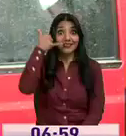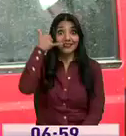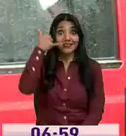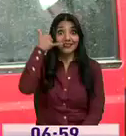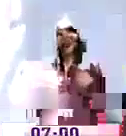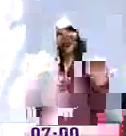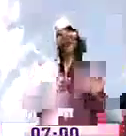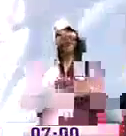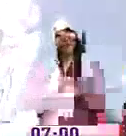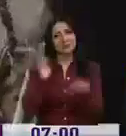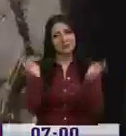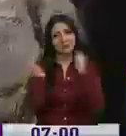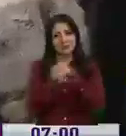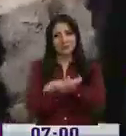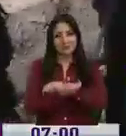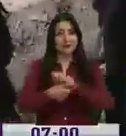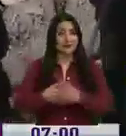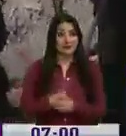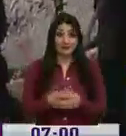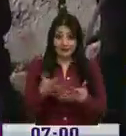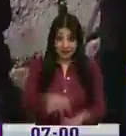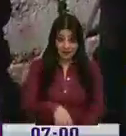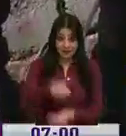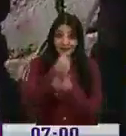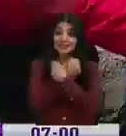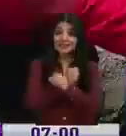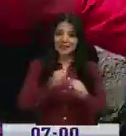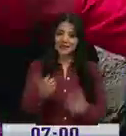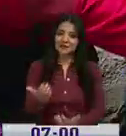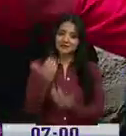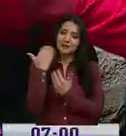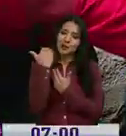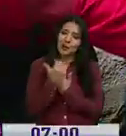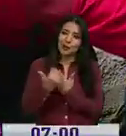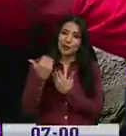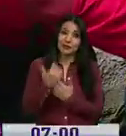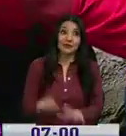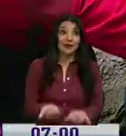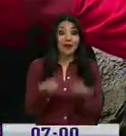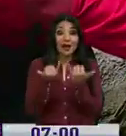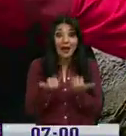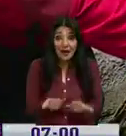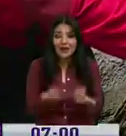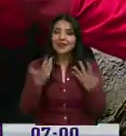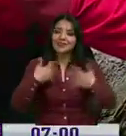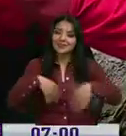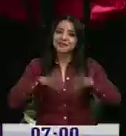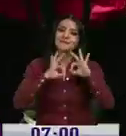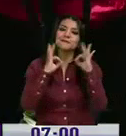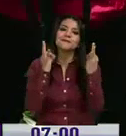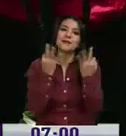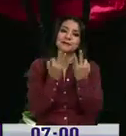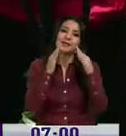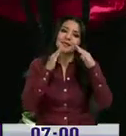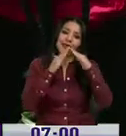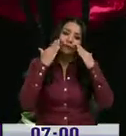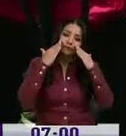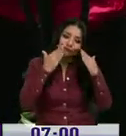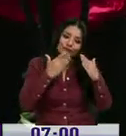por completo, ya que tras el incidente fue adoptado y ahora cuenta con una familia, hecho que